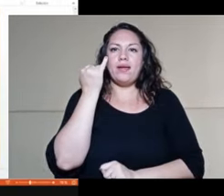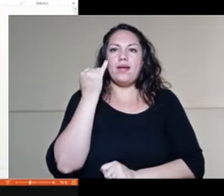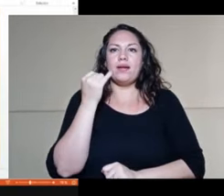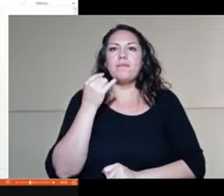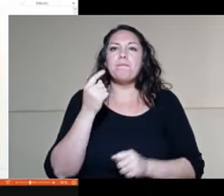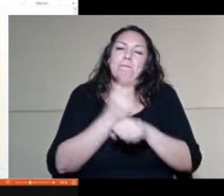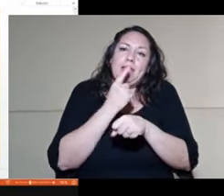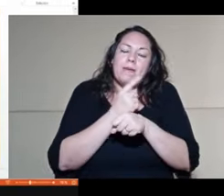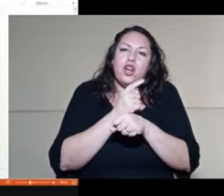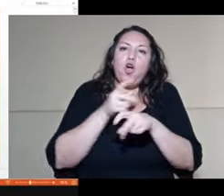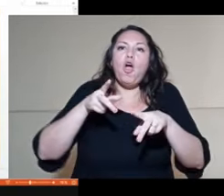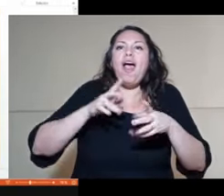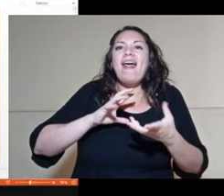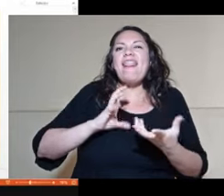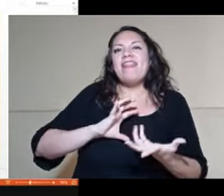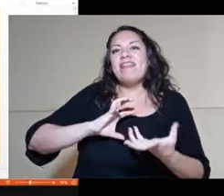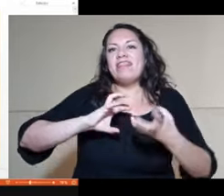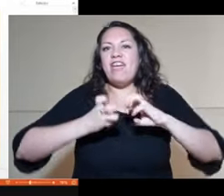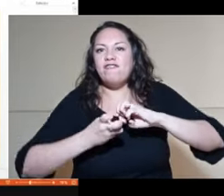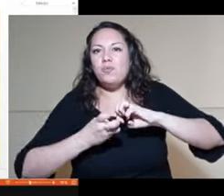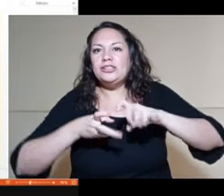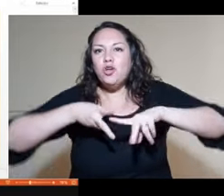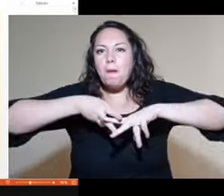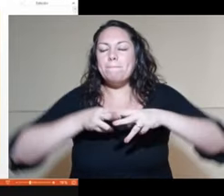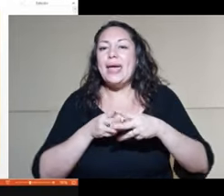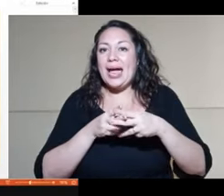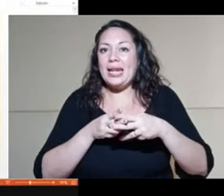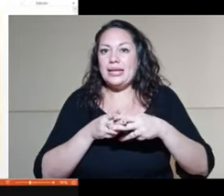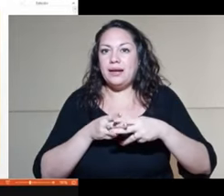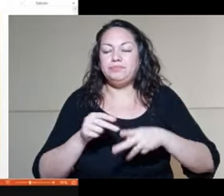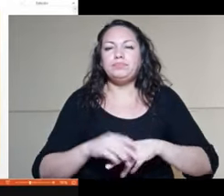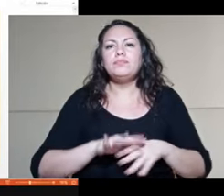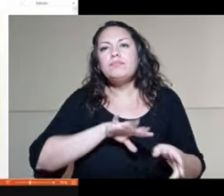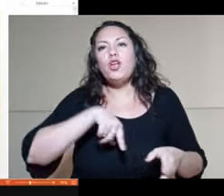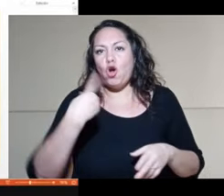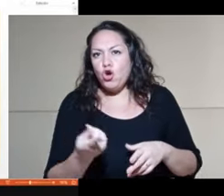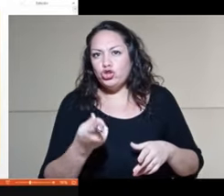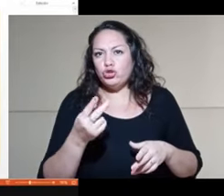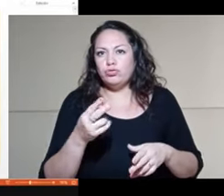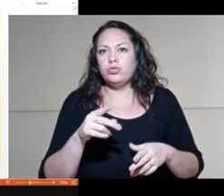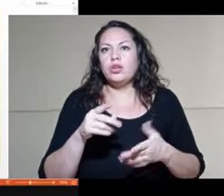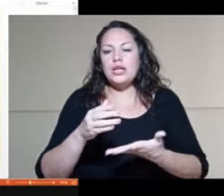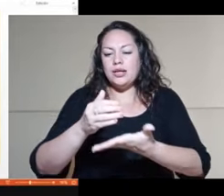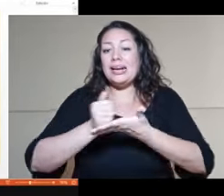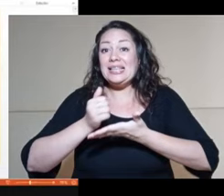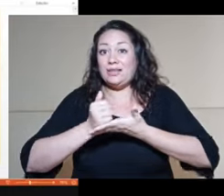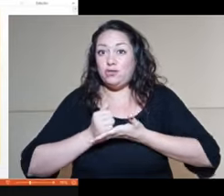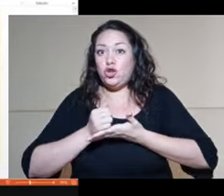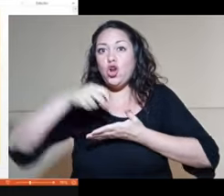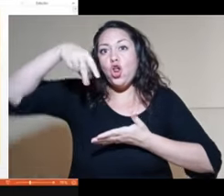allá del dolor, primero voy a sentir una deformación mecánica. Eso se llaman mecanorreceptores. Después tenemos otros receptores que se